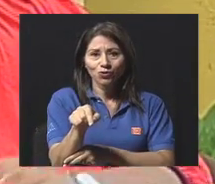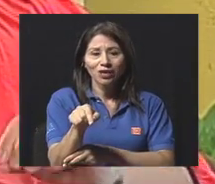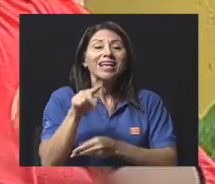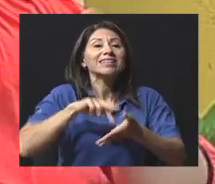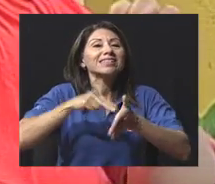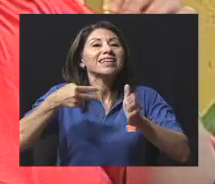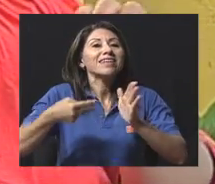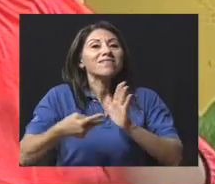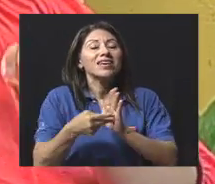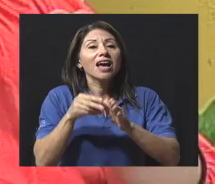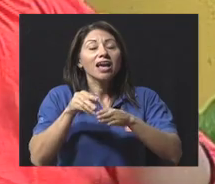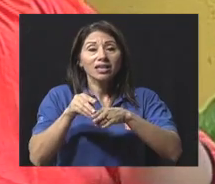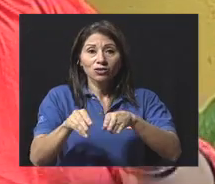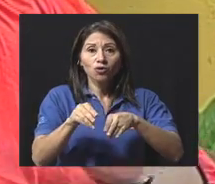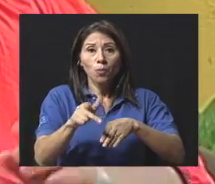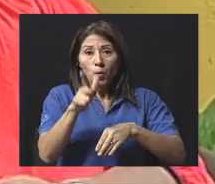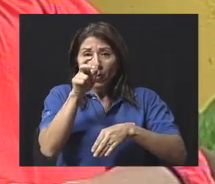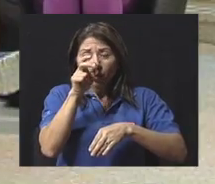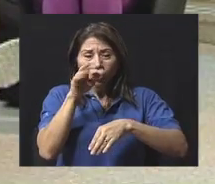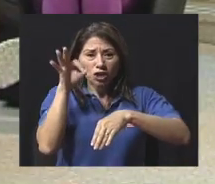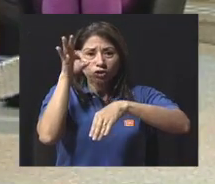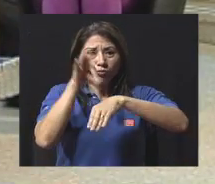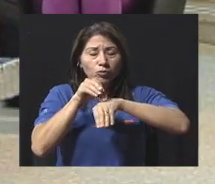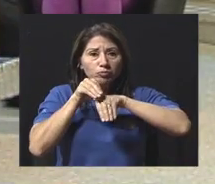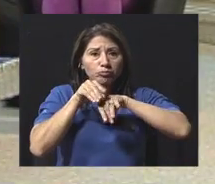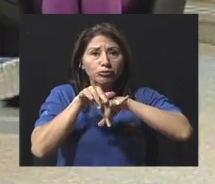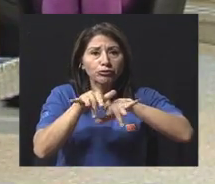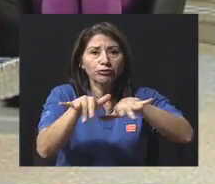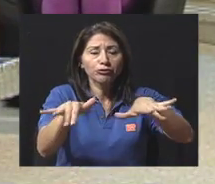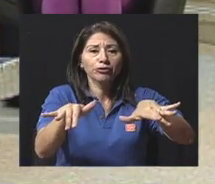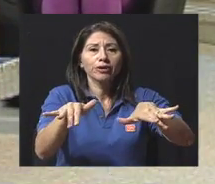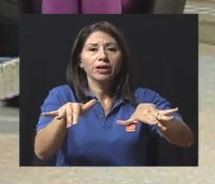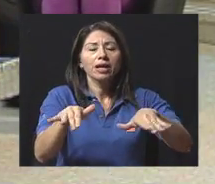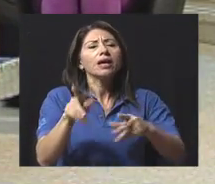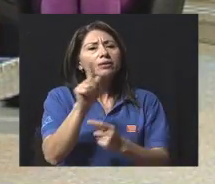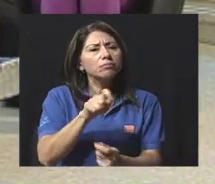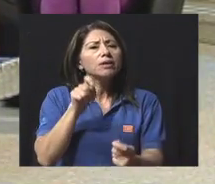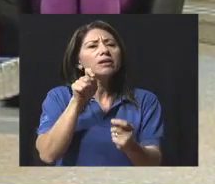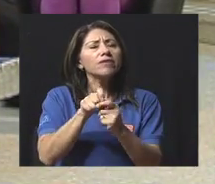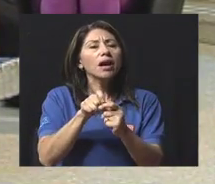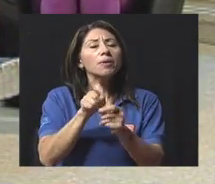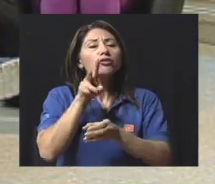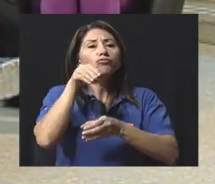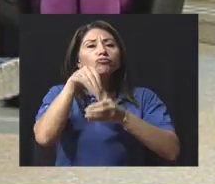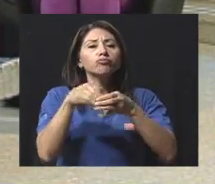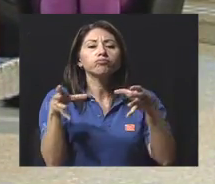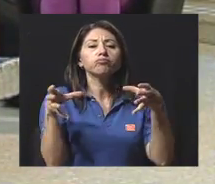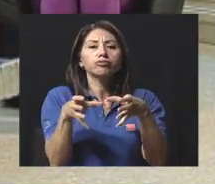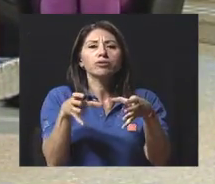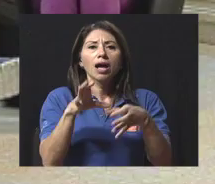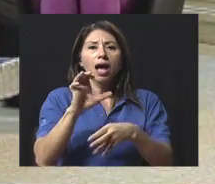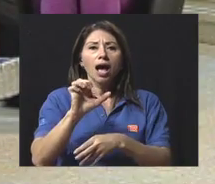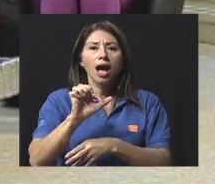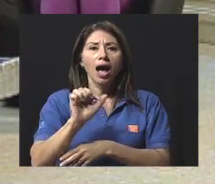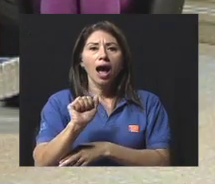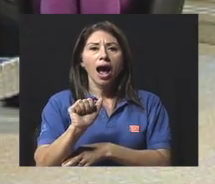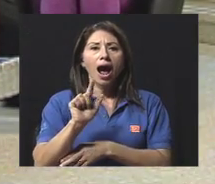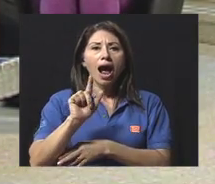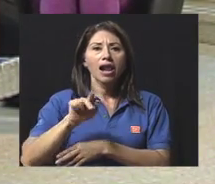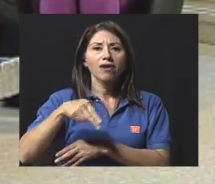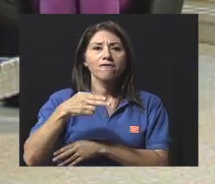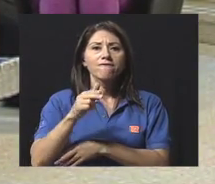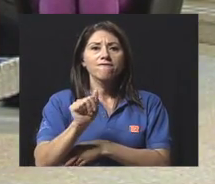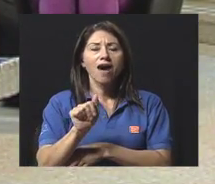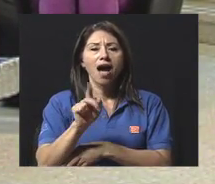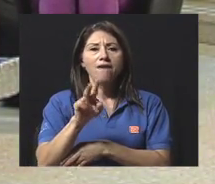se transmitan por artrópodos por mosquitos y específicamente pertenece a un grupo de los alfavirus son